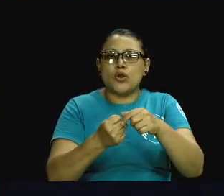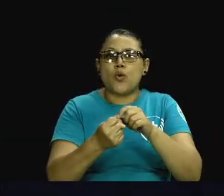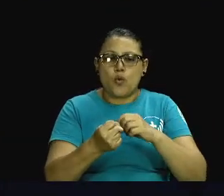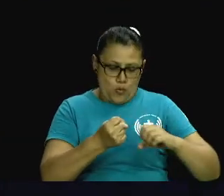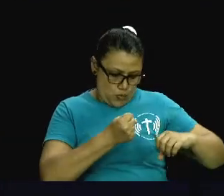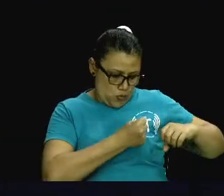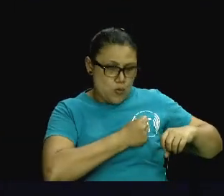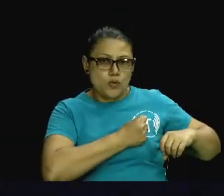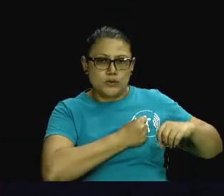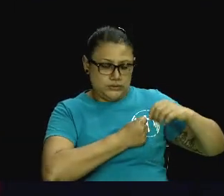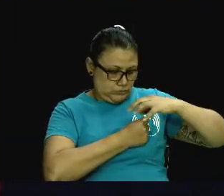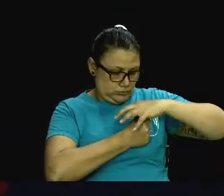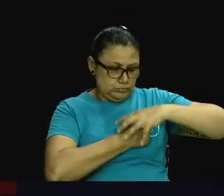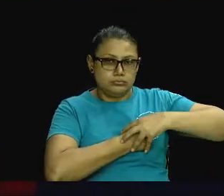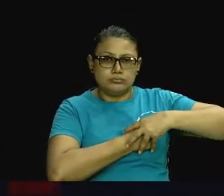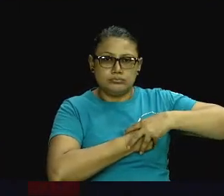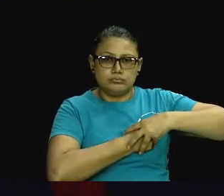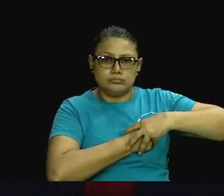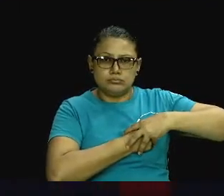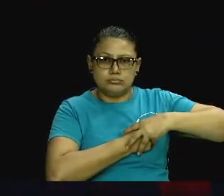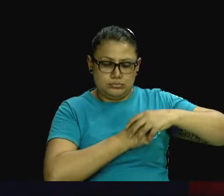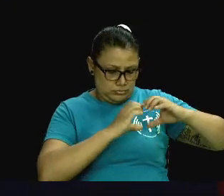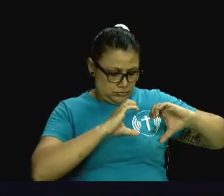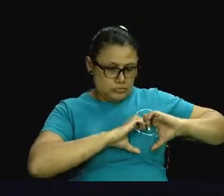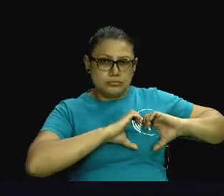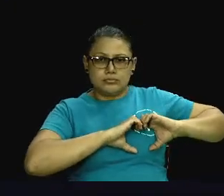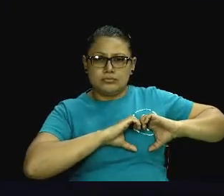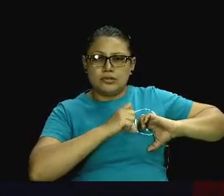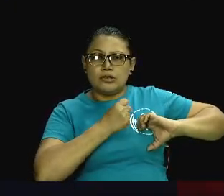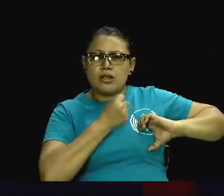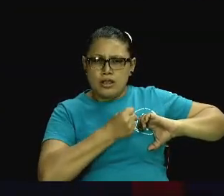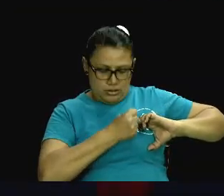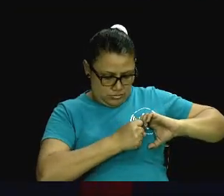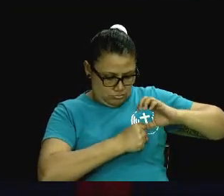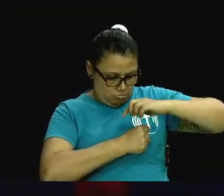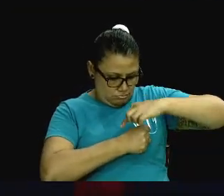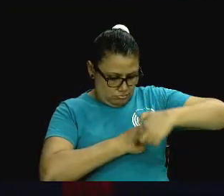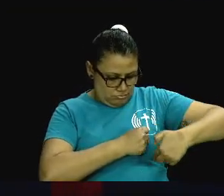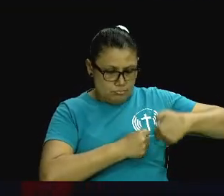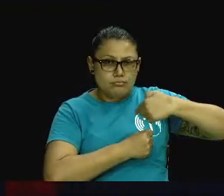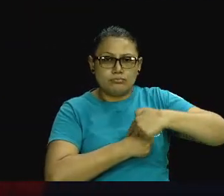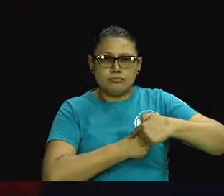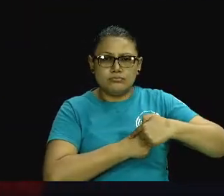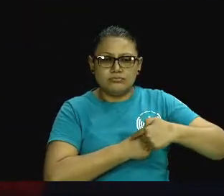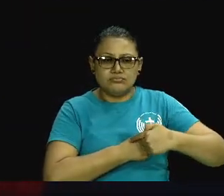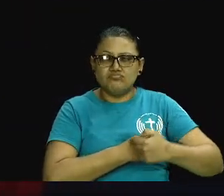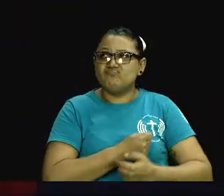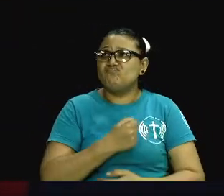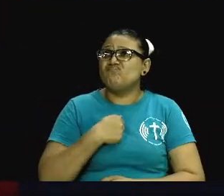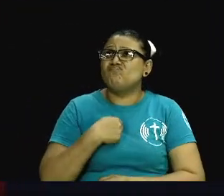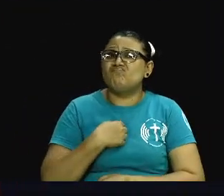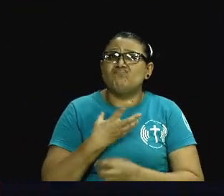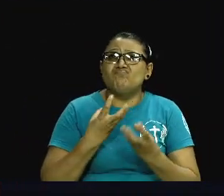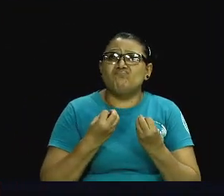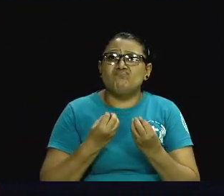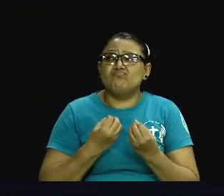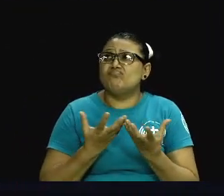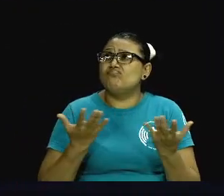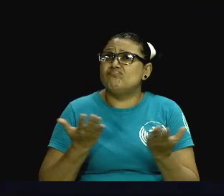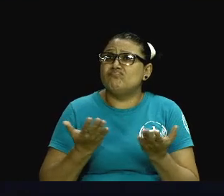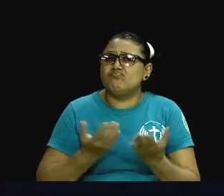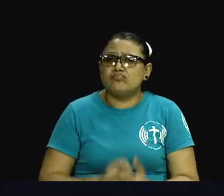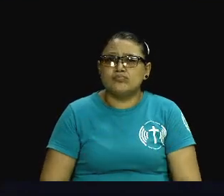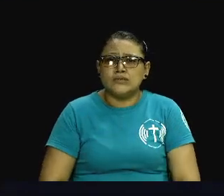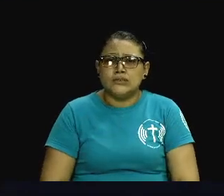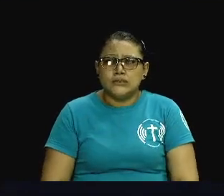y qué lindo cuando la presencia va y qué voy a decir y qué voy a hacer david agarro la piedra vení